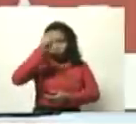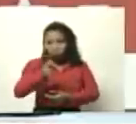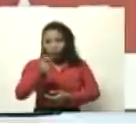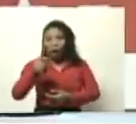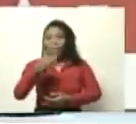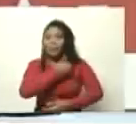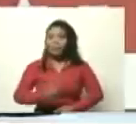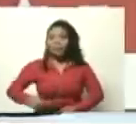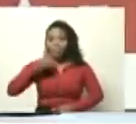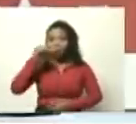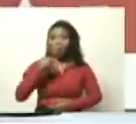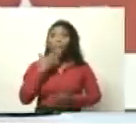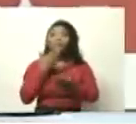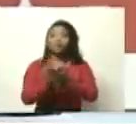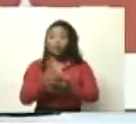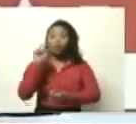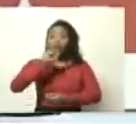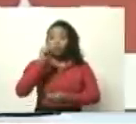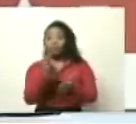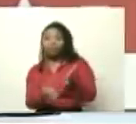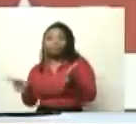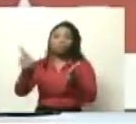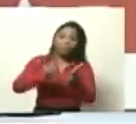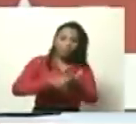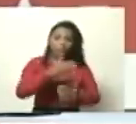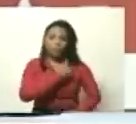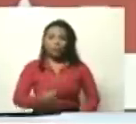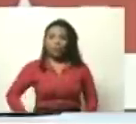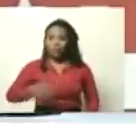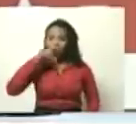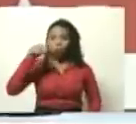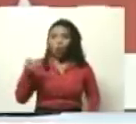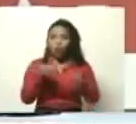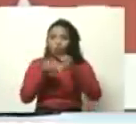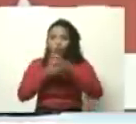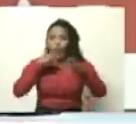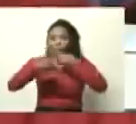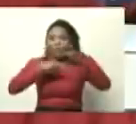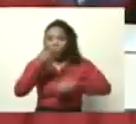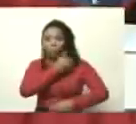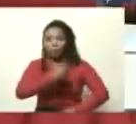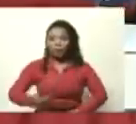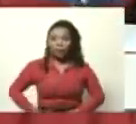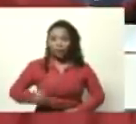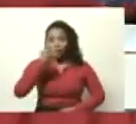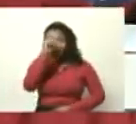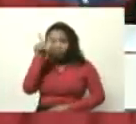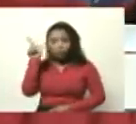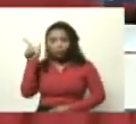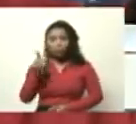por aclamación fue ratificado a Nicolás Maduro como presidente del partido.